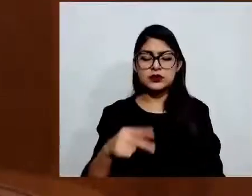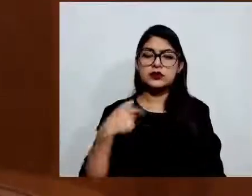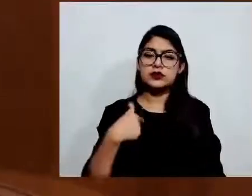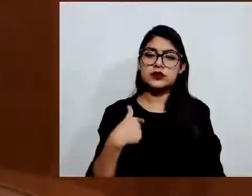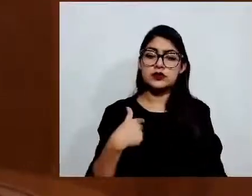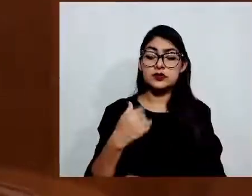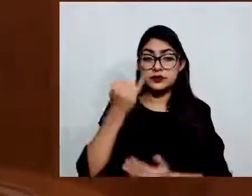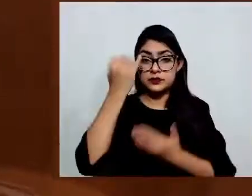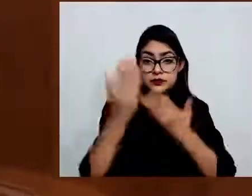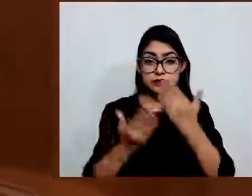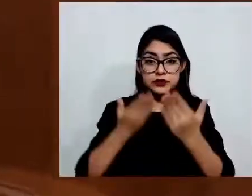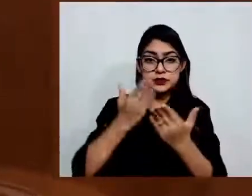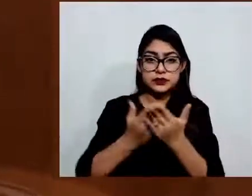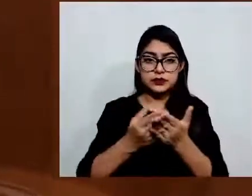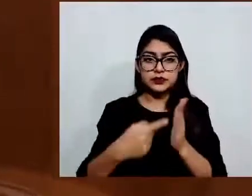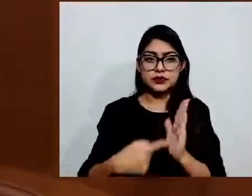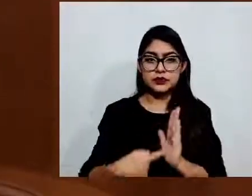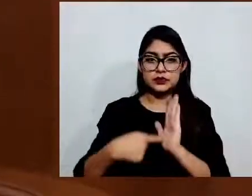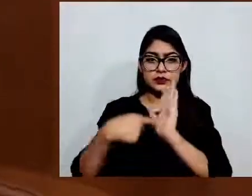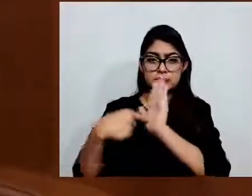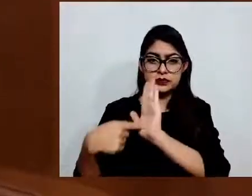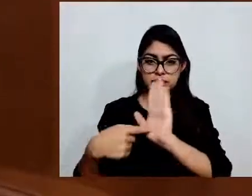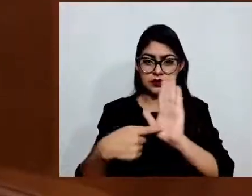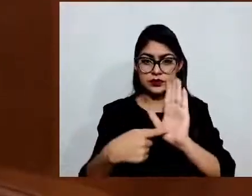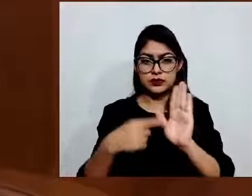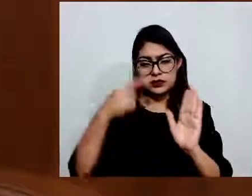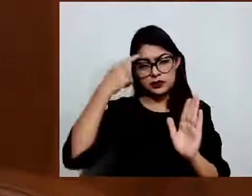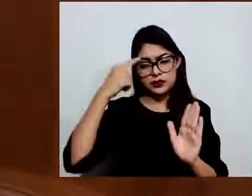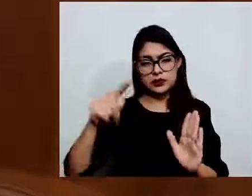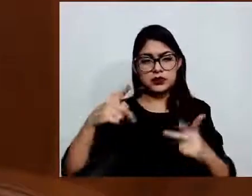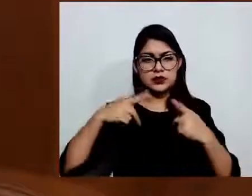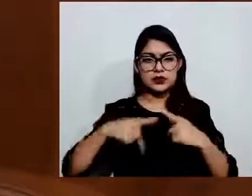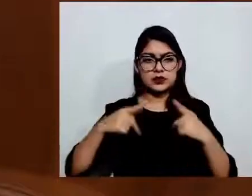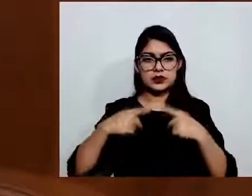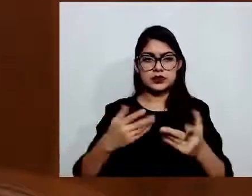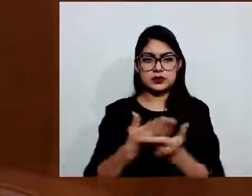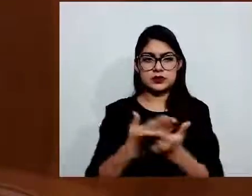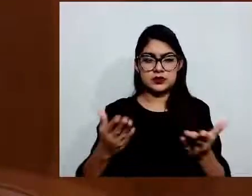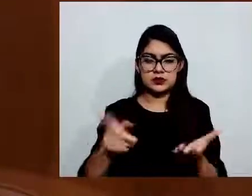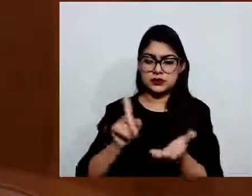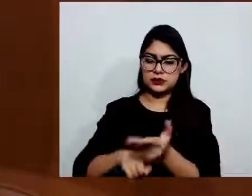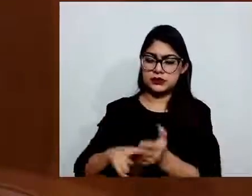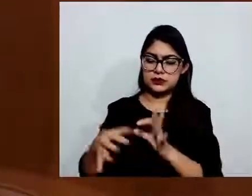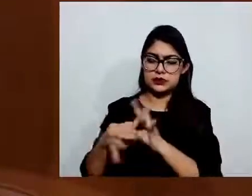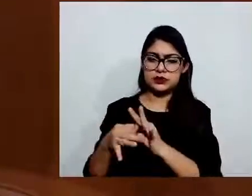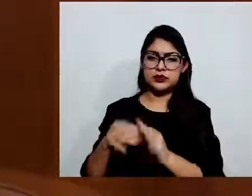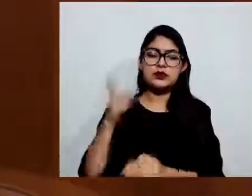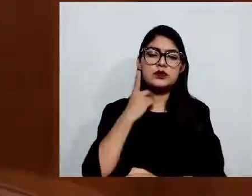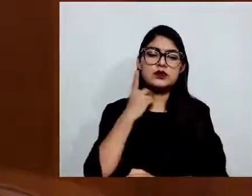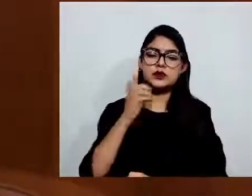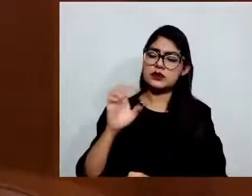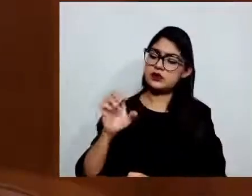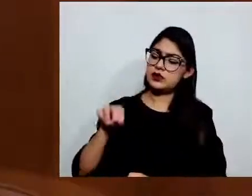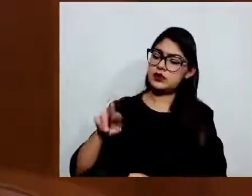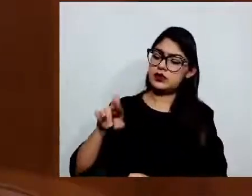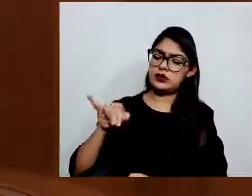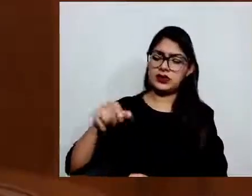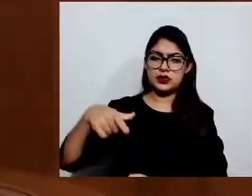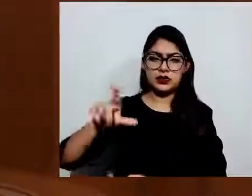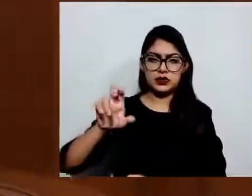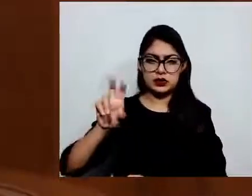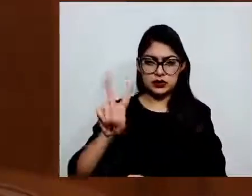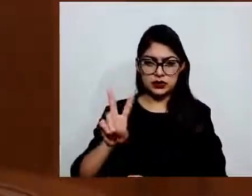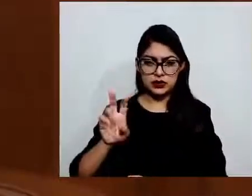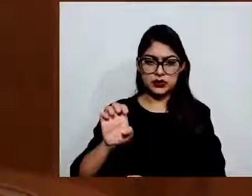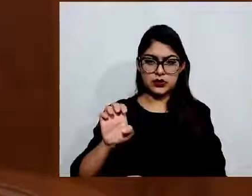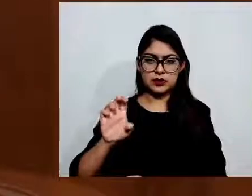honorable legislatura a nombre del diputado Enrique Vargas del Villar, coordinador del Grupo Parlamentario del Partido